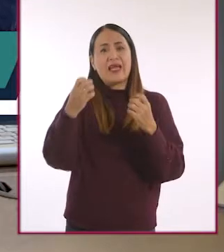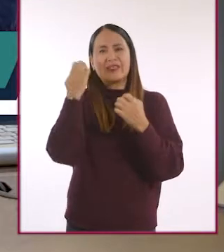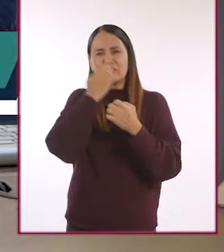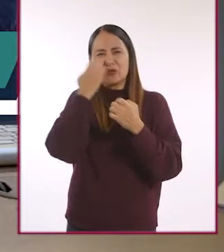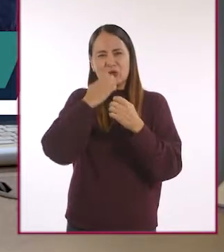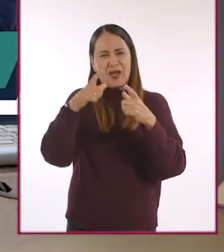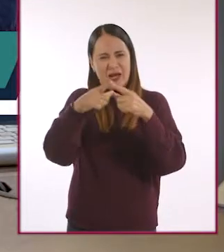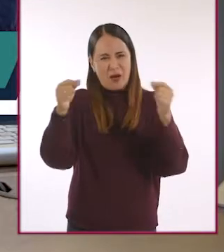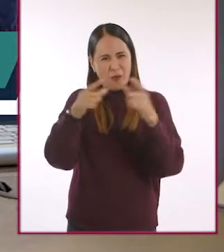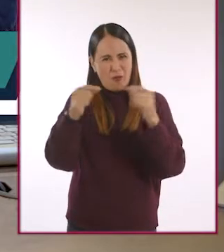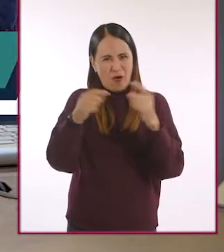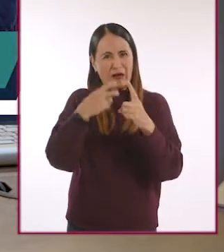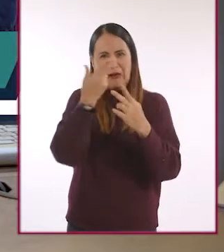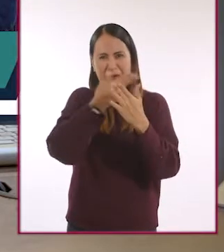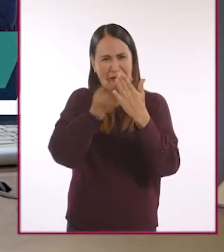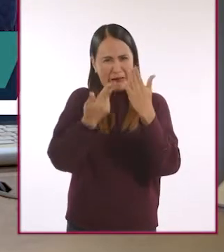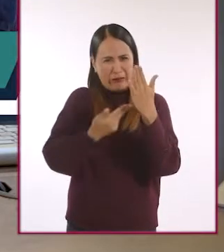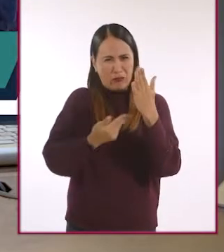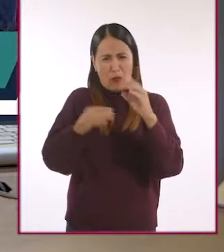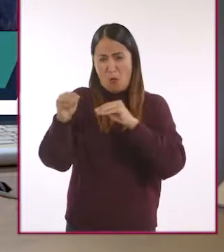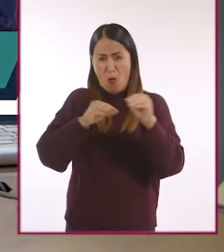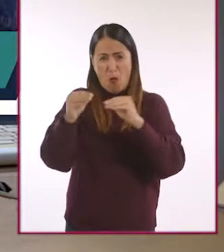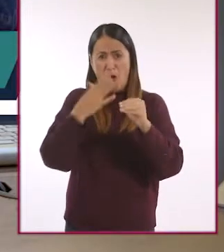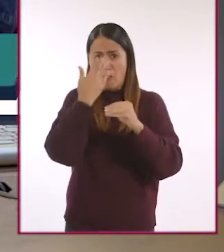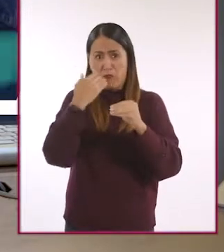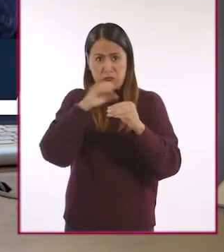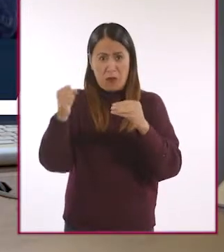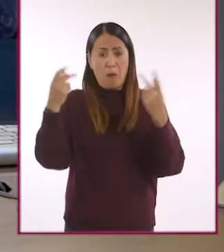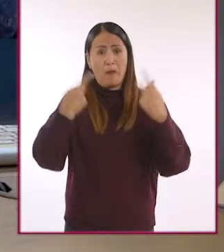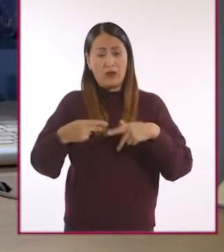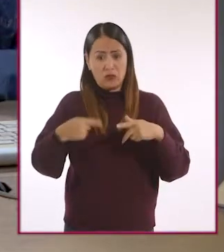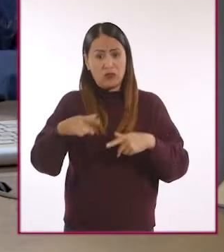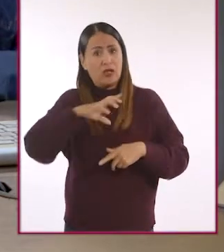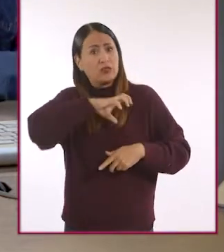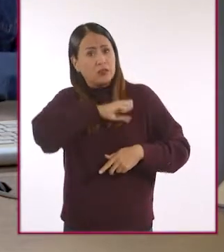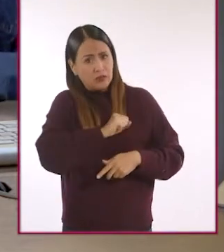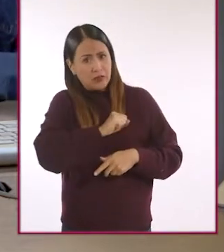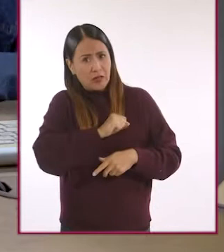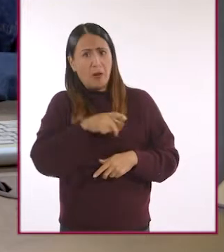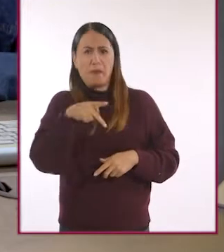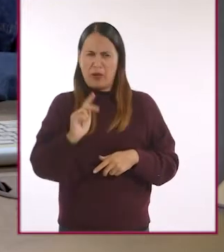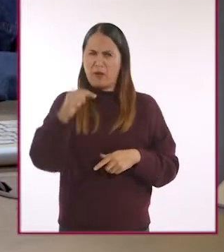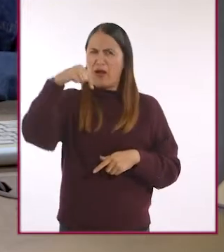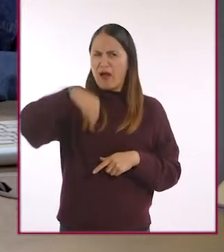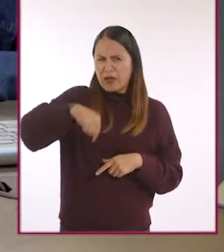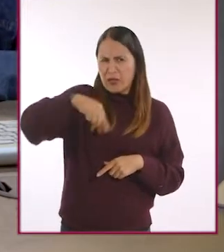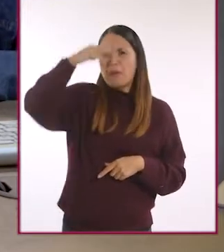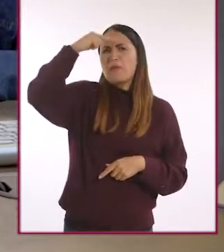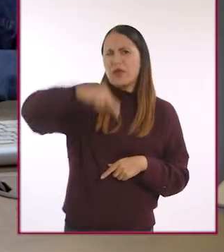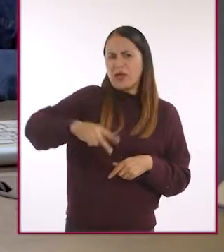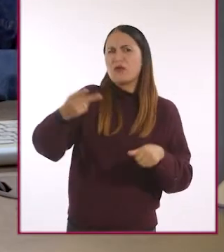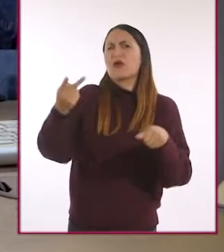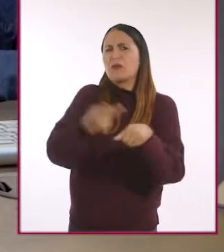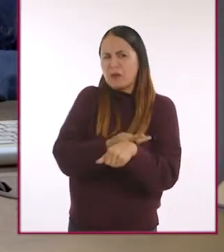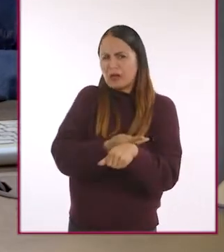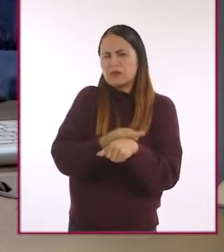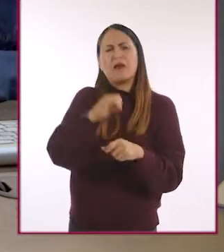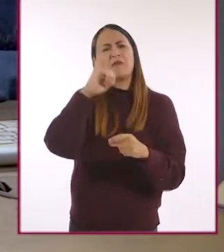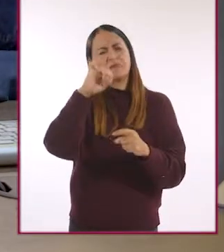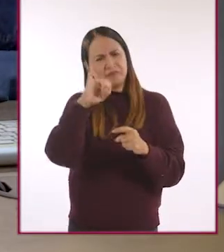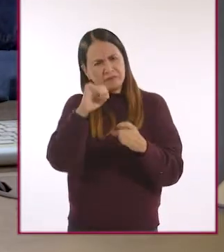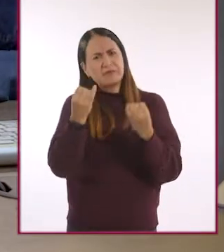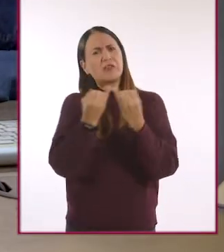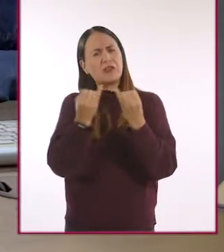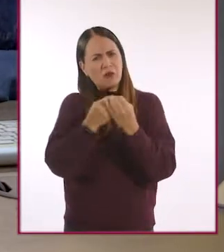japonesa de animación le ha dado la vuelta al orbe y gusta mucho al público juvenil. Oye, Shada, ¿y sabes en México qué sucede en el terreno creativo? Sí, Alex.